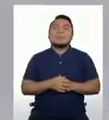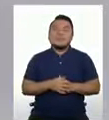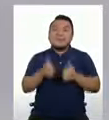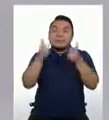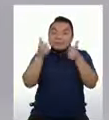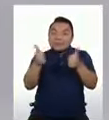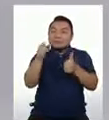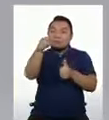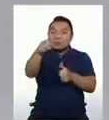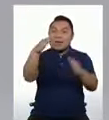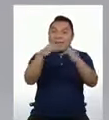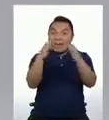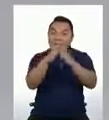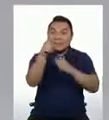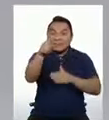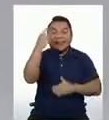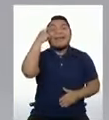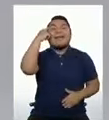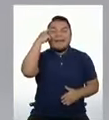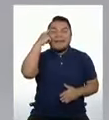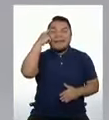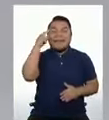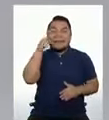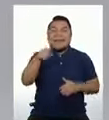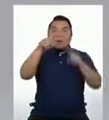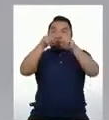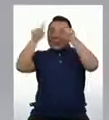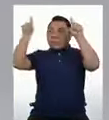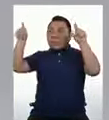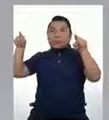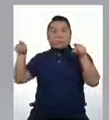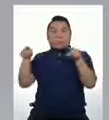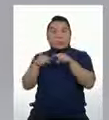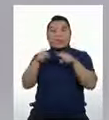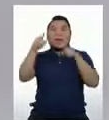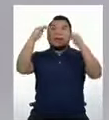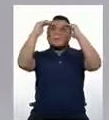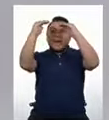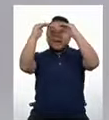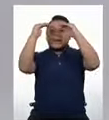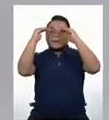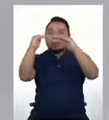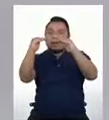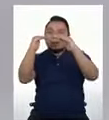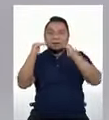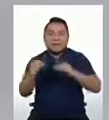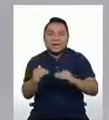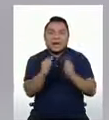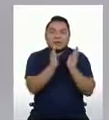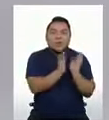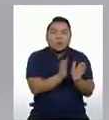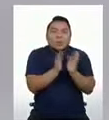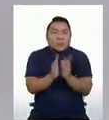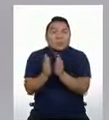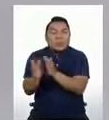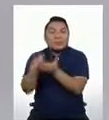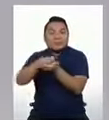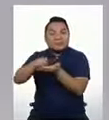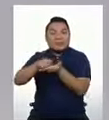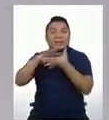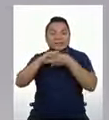Patricias y chicos en sus casas, ¿se dan cuenta que en nuestro cuadro se han ordenado las ideas? Ya hemos planificado lo que vamos a